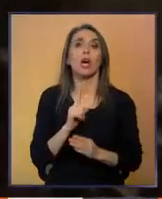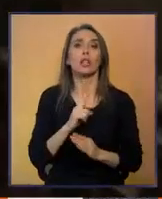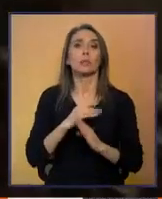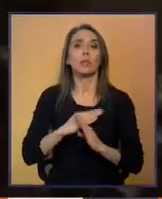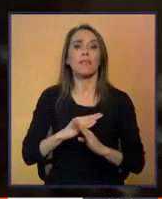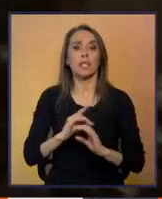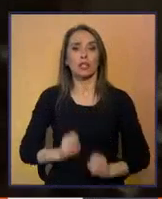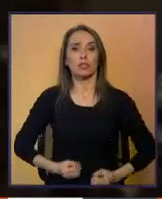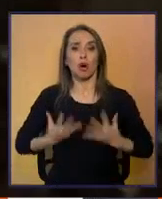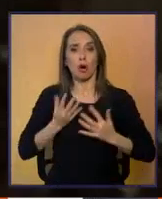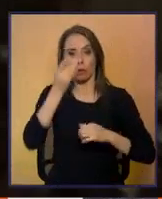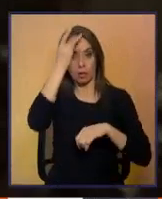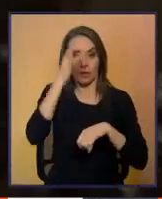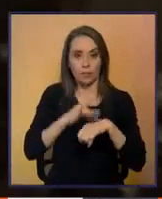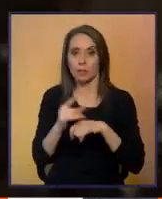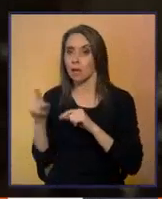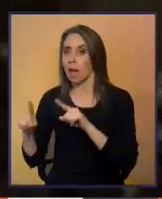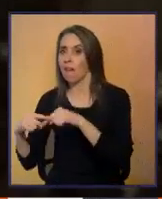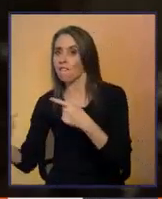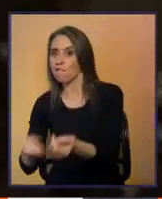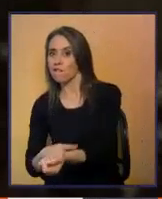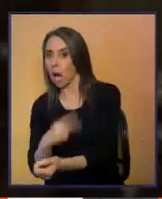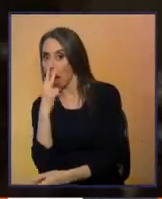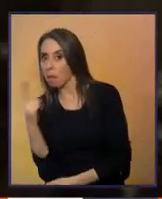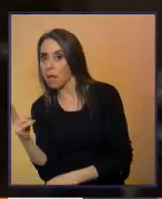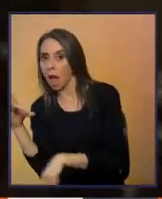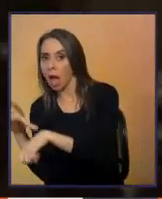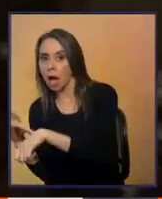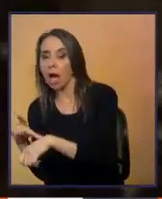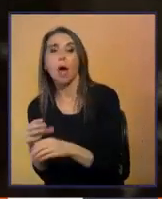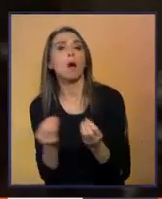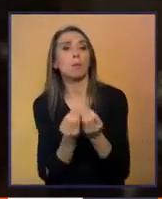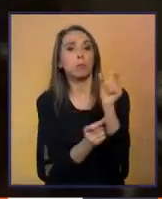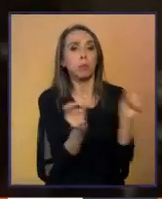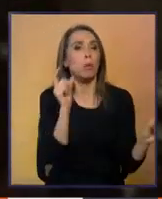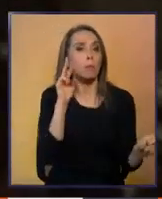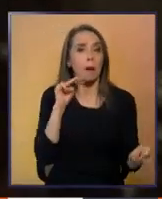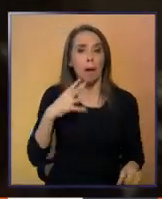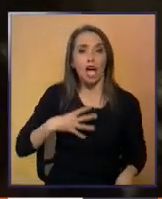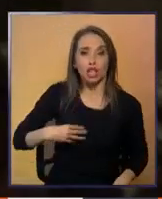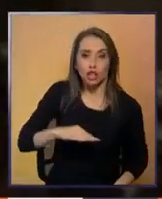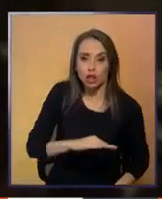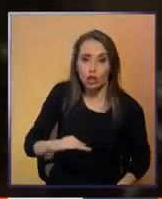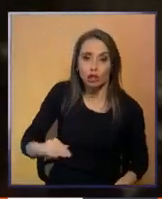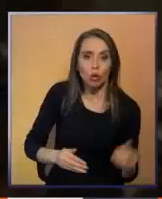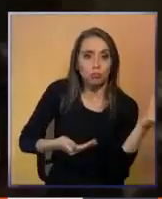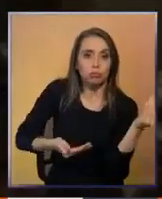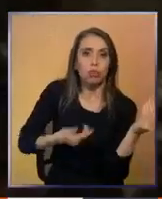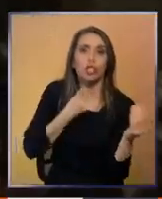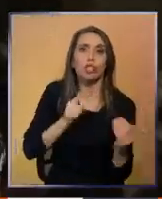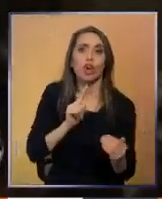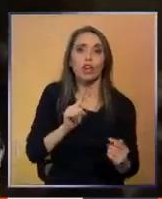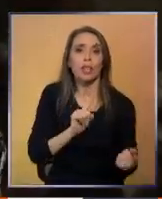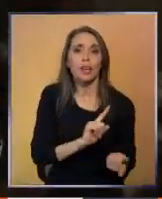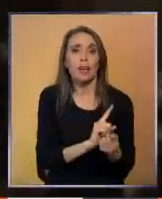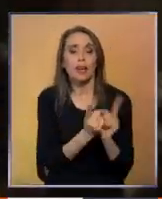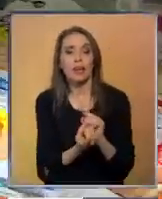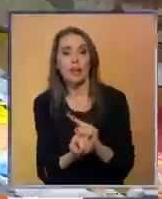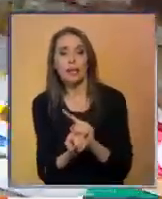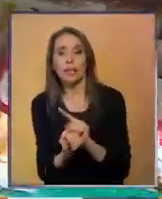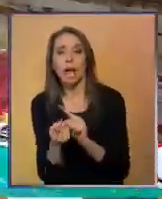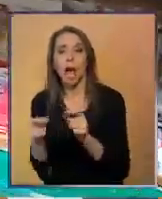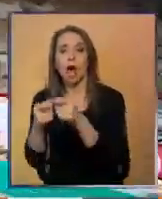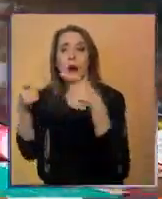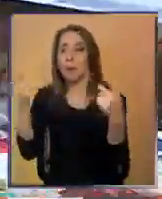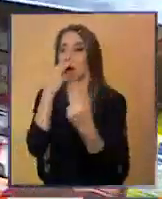situación porque vieron algún cercano, algún familiar, o muchas son mamás que tienen niños pequeños y no quieren quizás llegar a lo que se está viendo